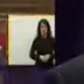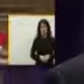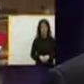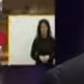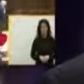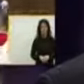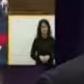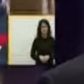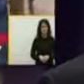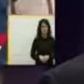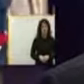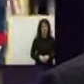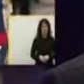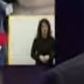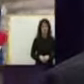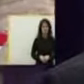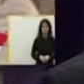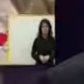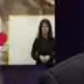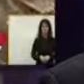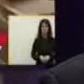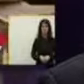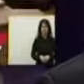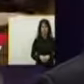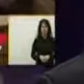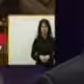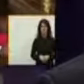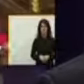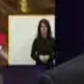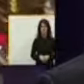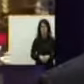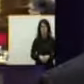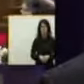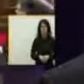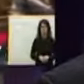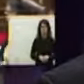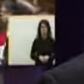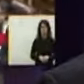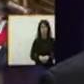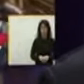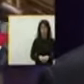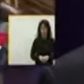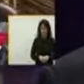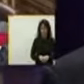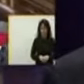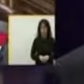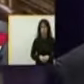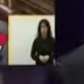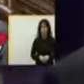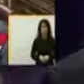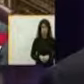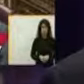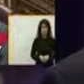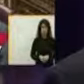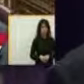no psiquiátrico seguramente, sino psicológico, ¿no? Es una cuestión de ego, ¿no? Y ahora seguir restregando el tema del beso, que como dijimos aquí el otro día,